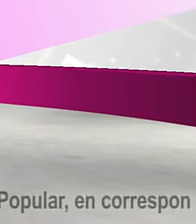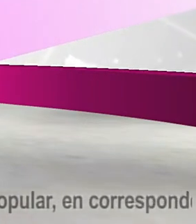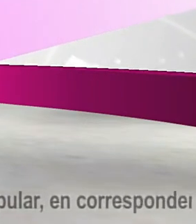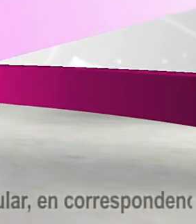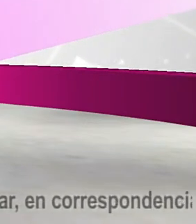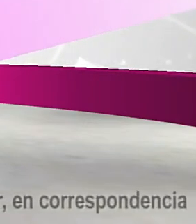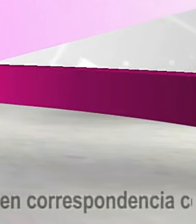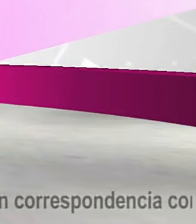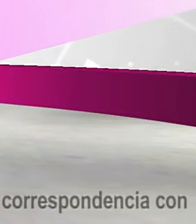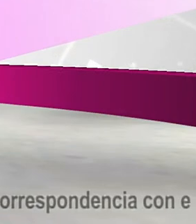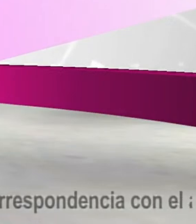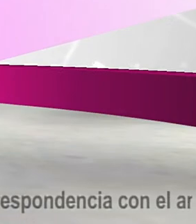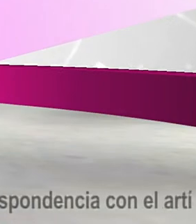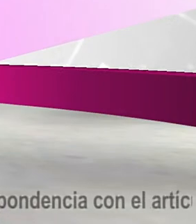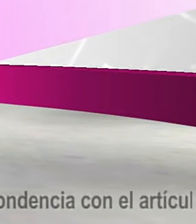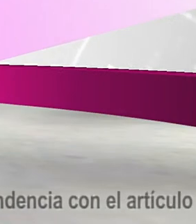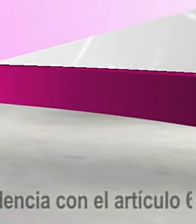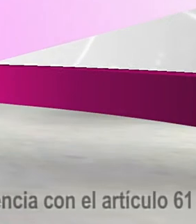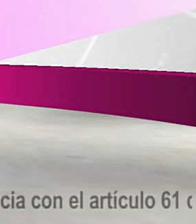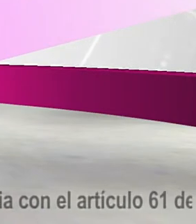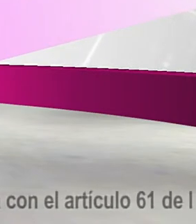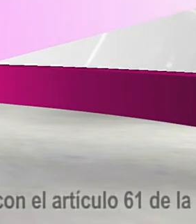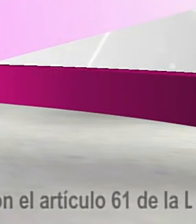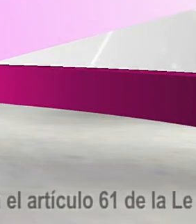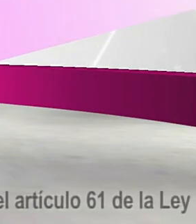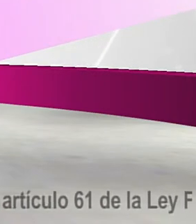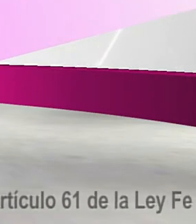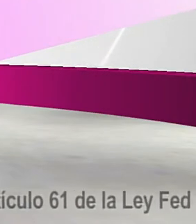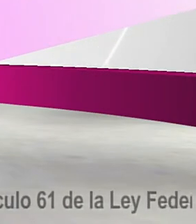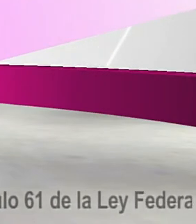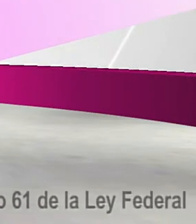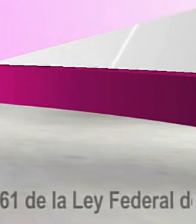y nada más